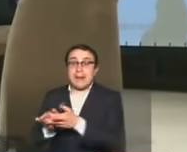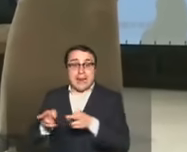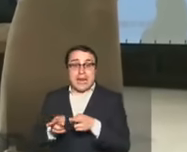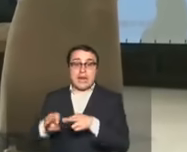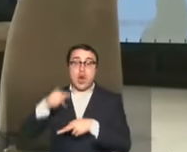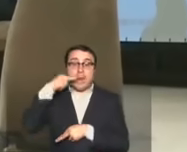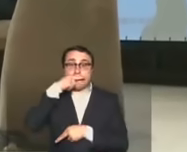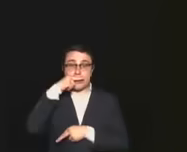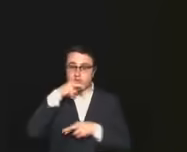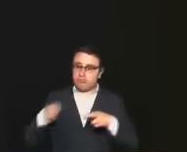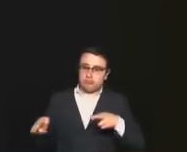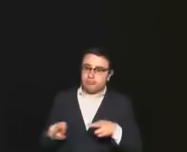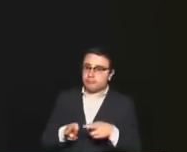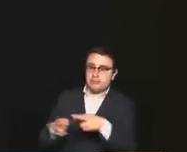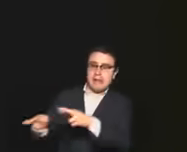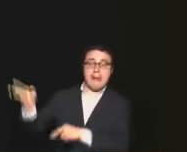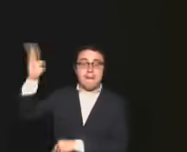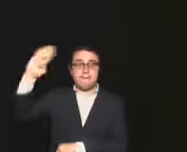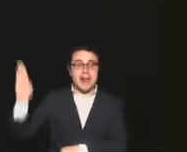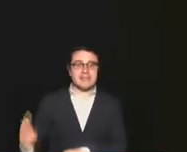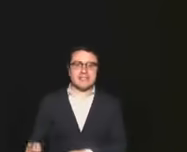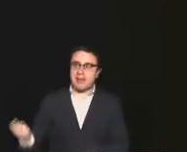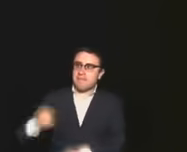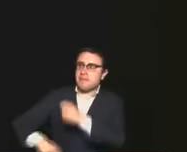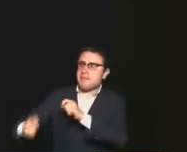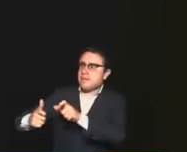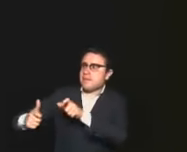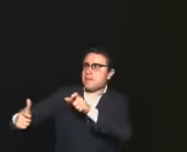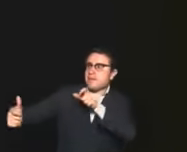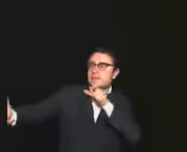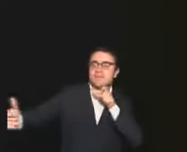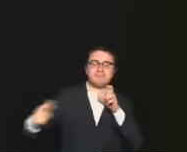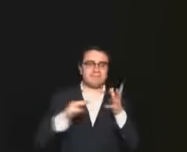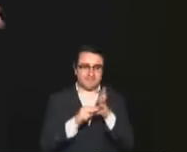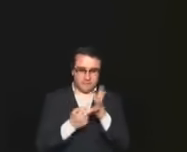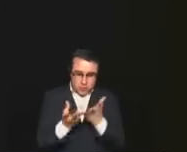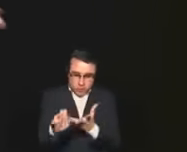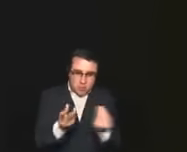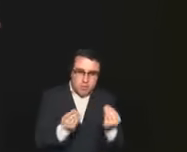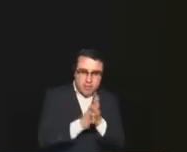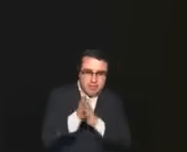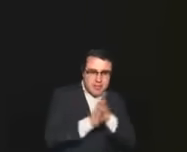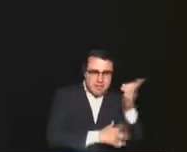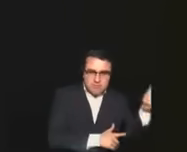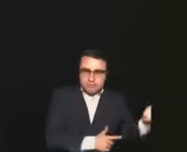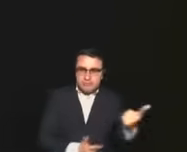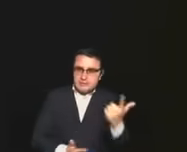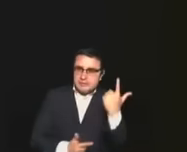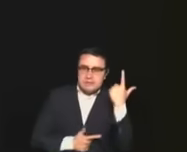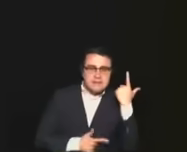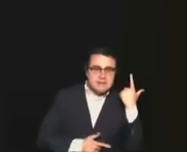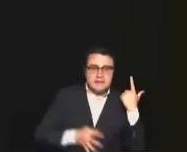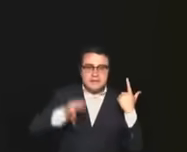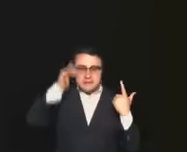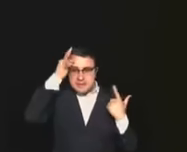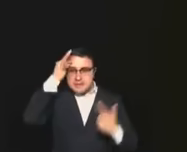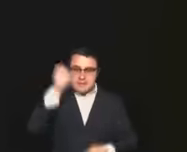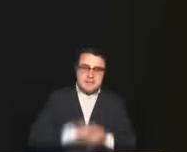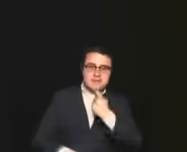Brasil. Eso significa que las organizaciones armadas que viven de eso, que yo tengo que